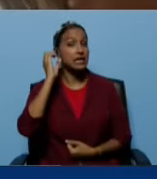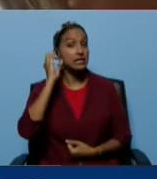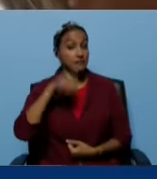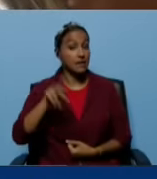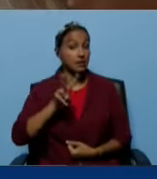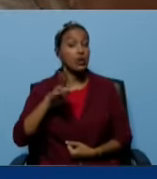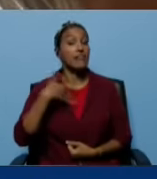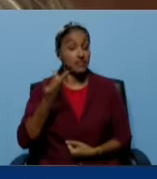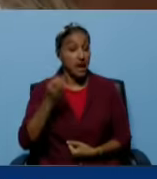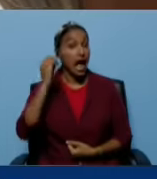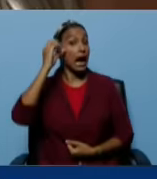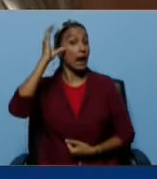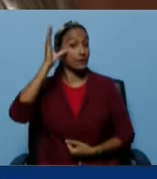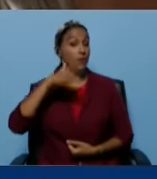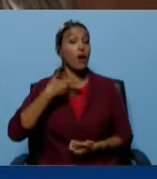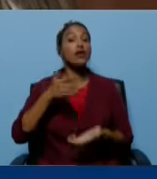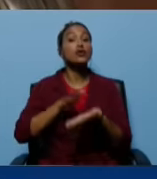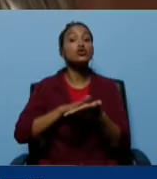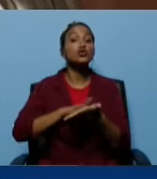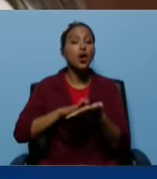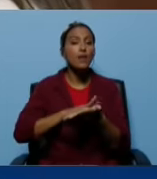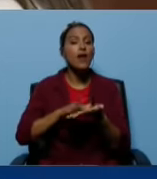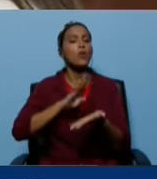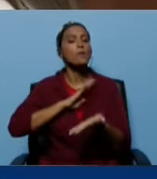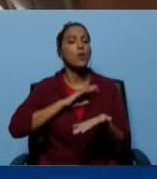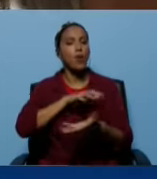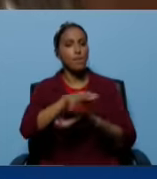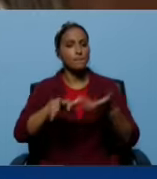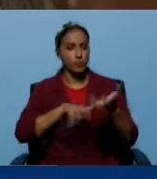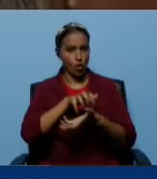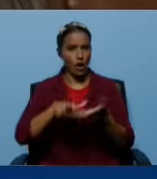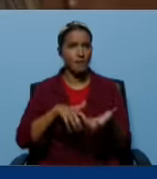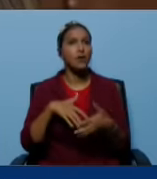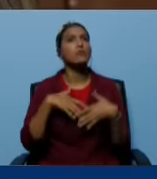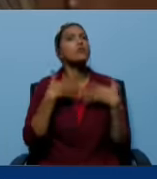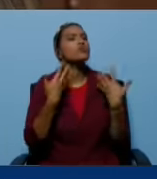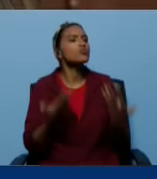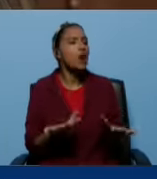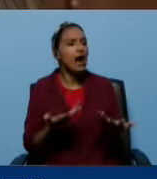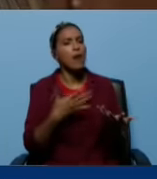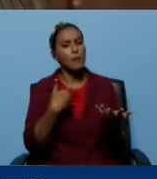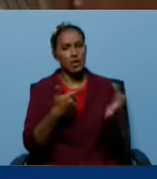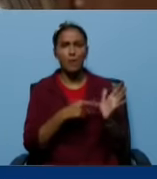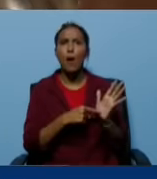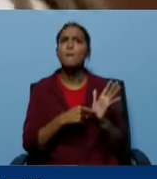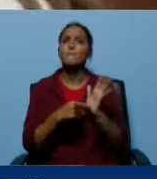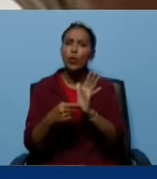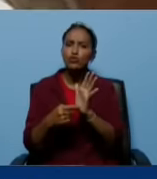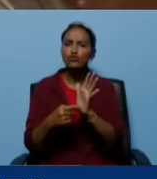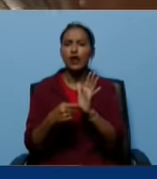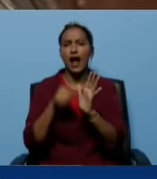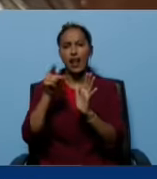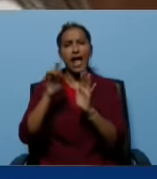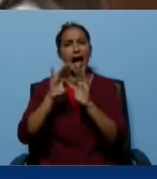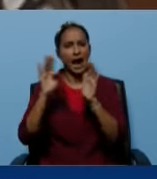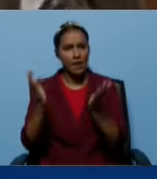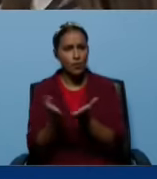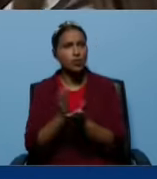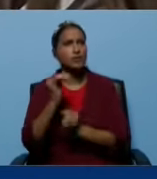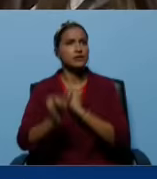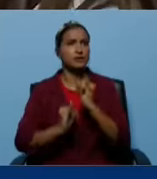la injerencia de terceros, como incluso lo ha denunciado el presidente Nicolás Maduro. Creo que eso también es el gran mensaje que pudiésemos destacar el día de hoy a nivel